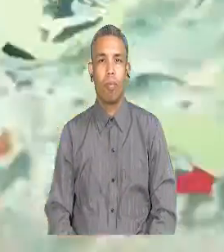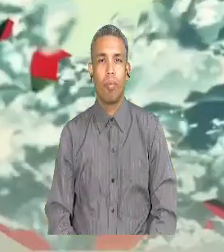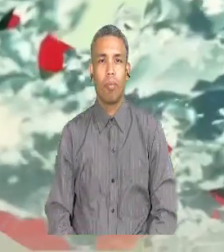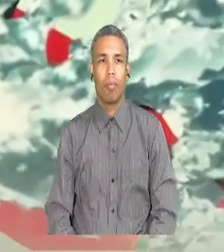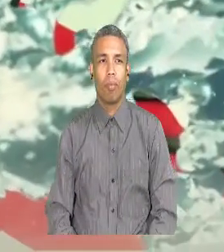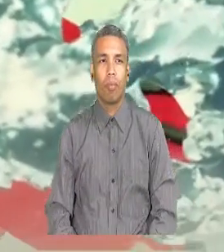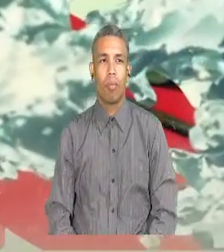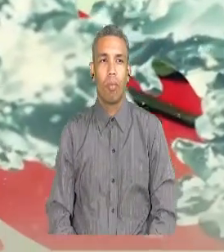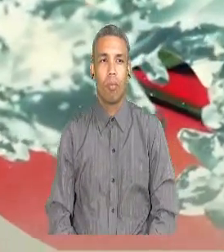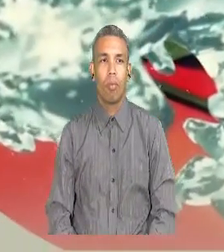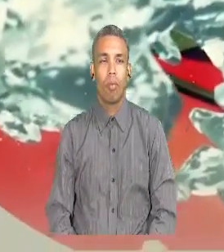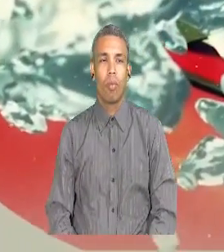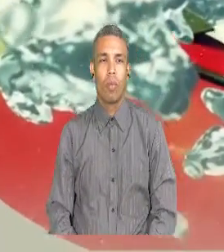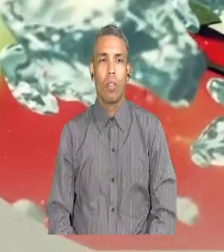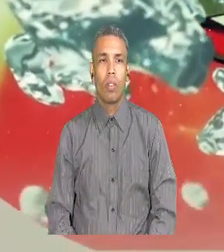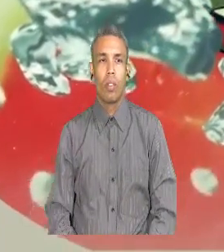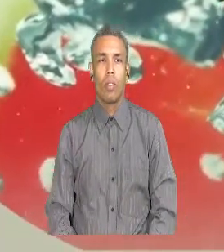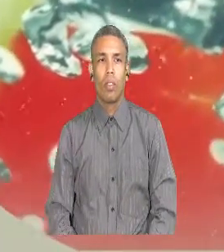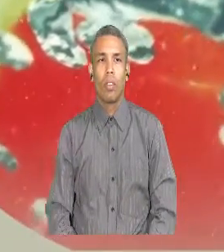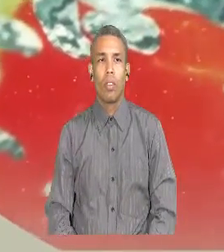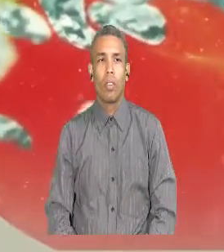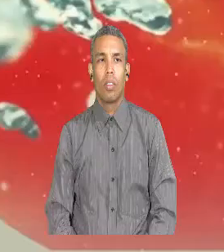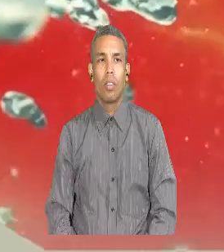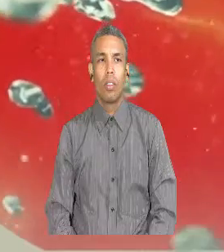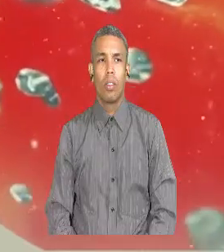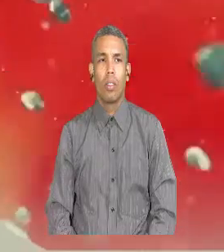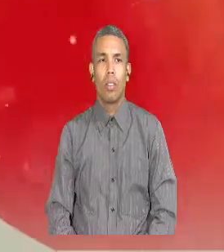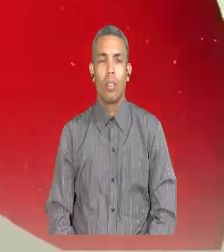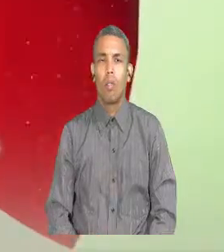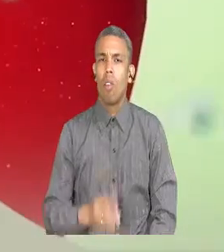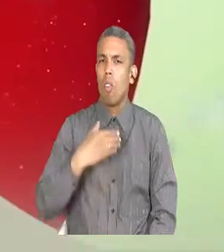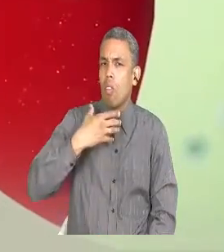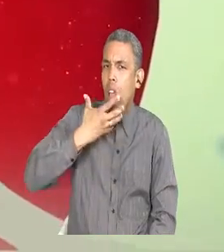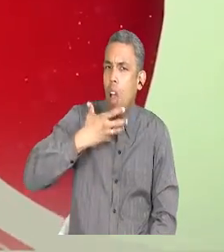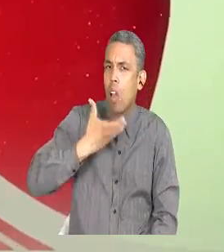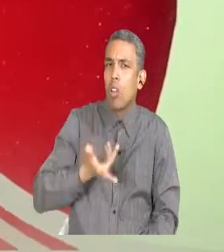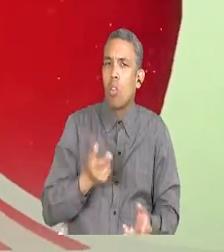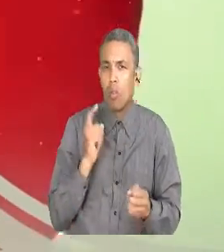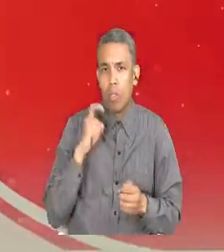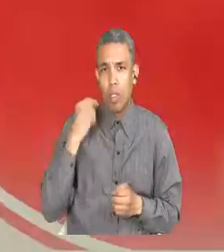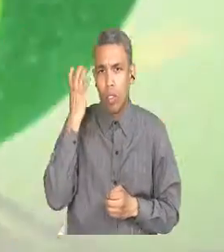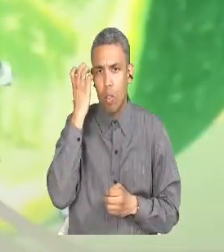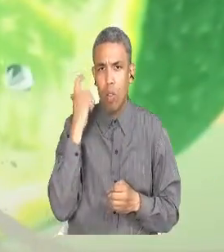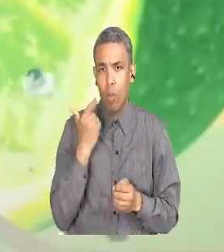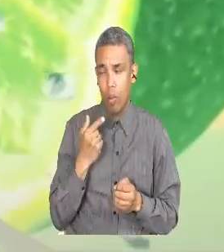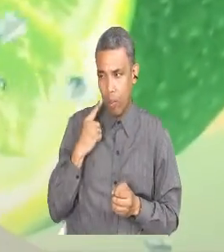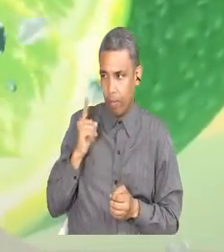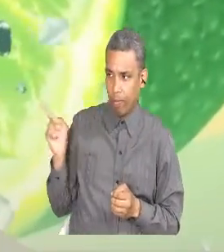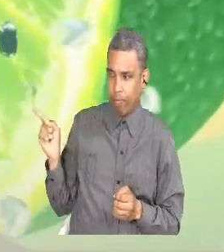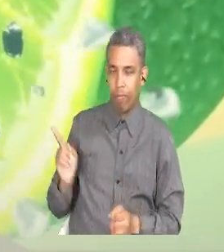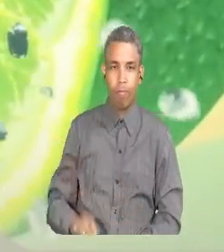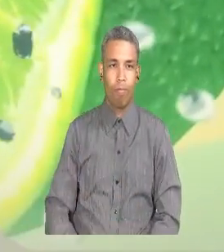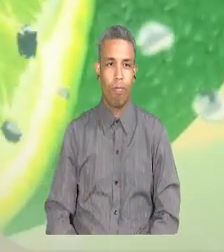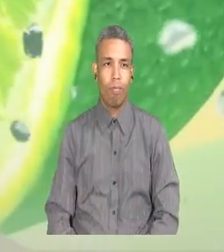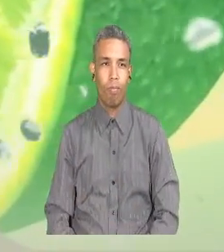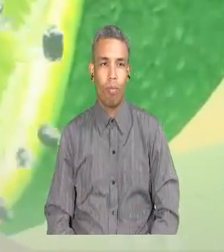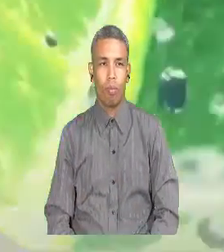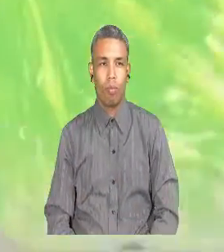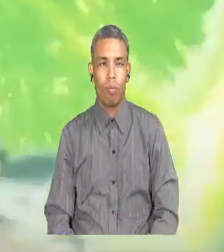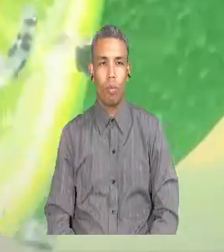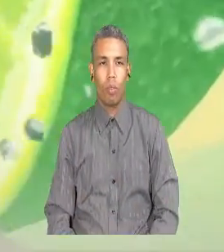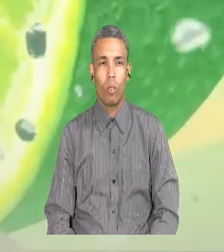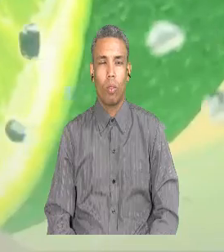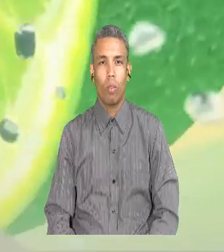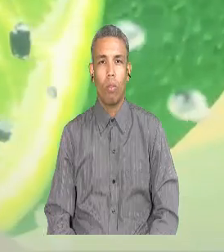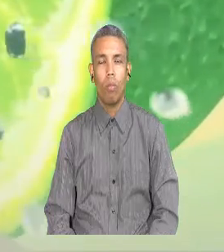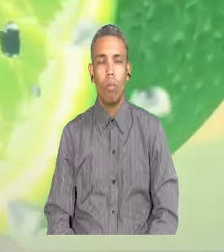Para rebozado en temperatura, una yema de huevo, 100 gramos de harina de trigo, agua fría, aceite